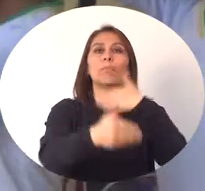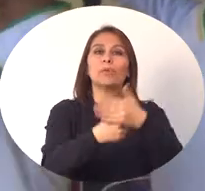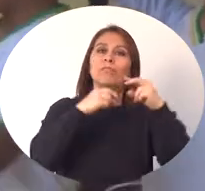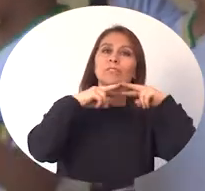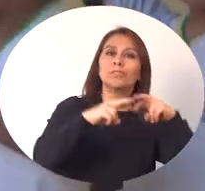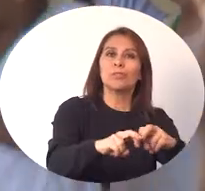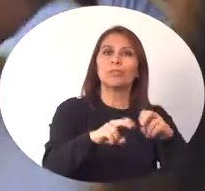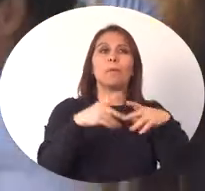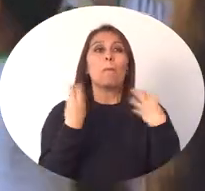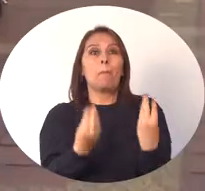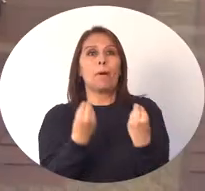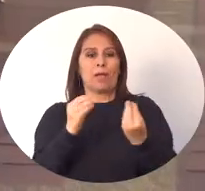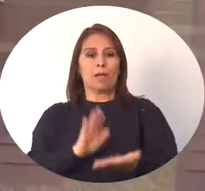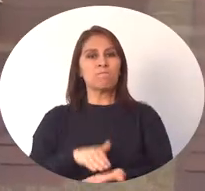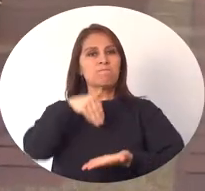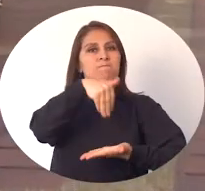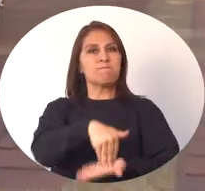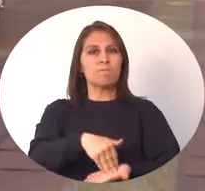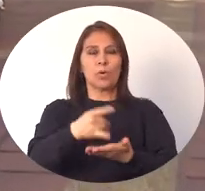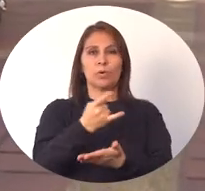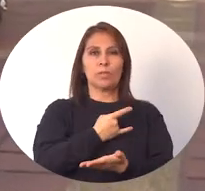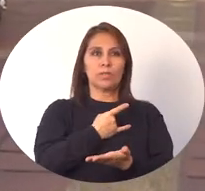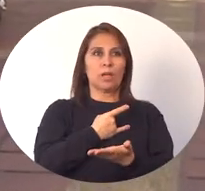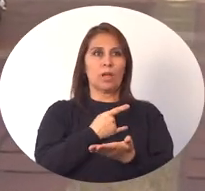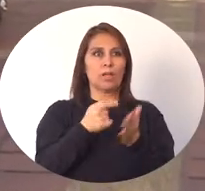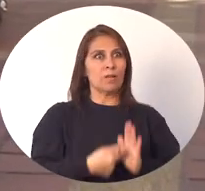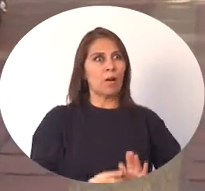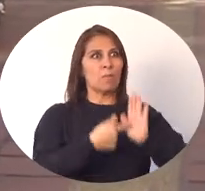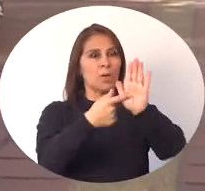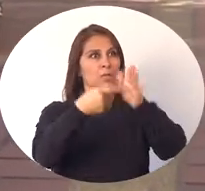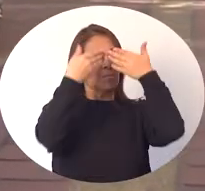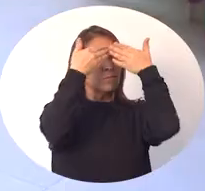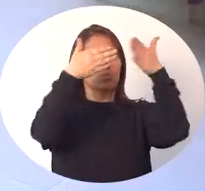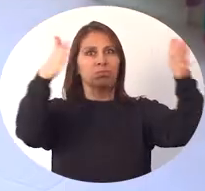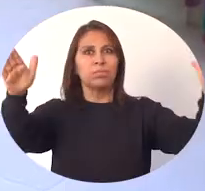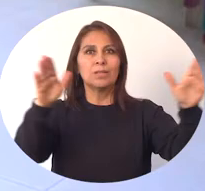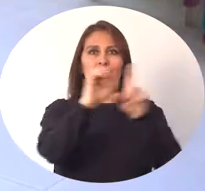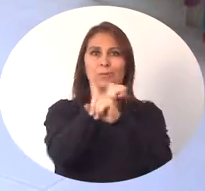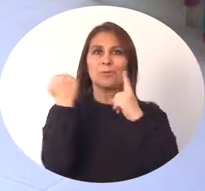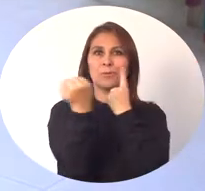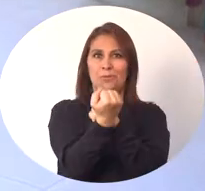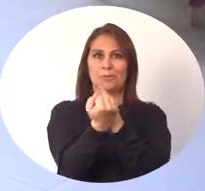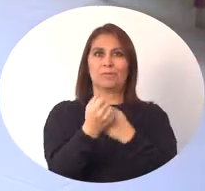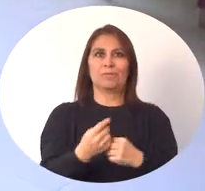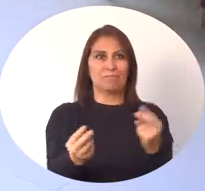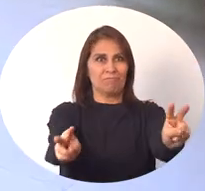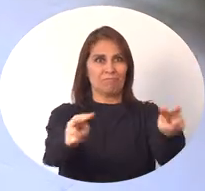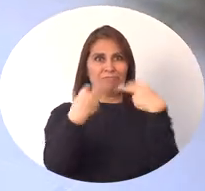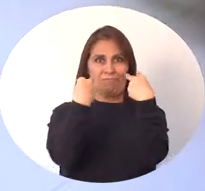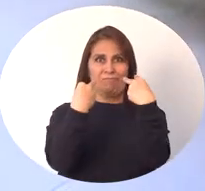procesos educativos e investigativos que posicionan a la universidad y la proyectan socialmente.